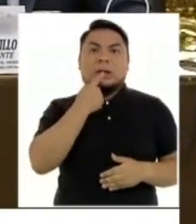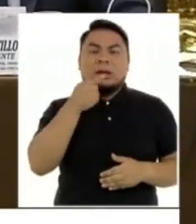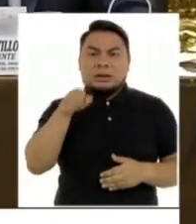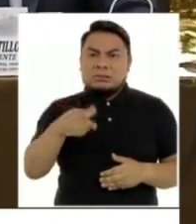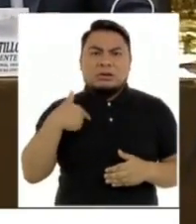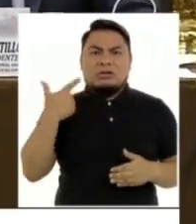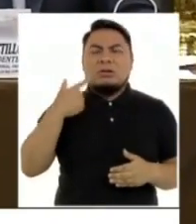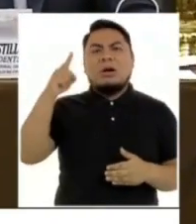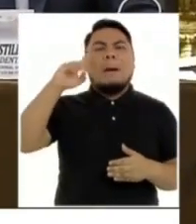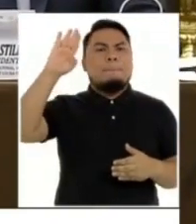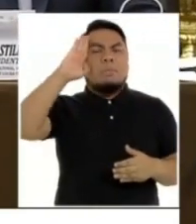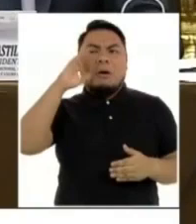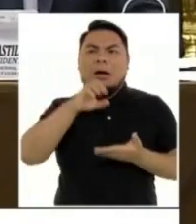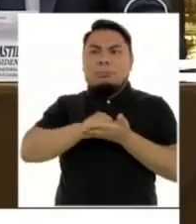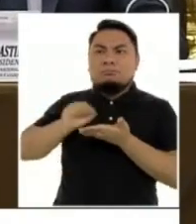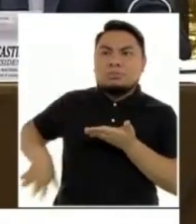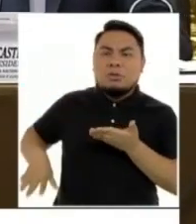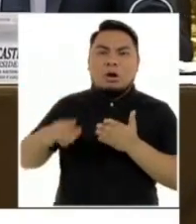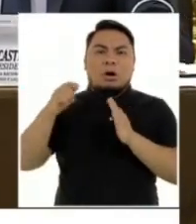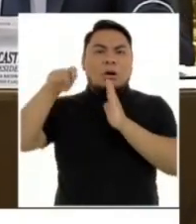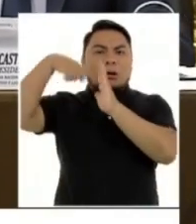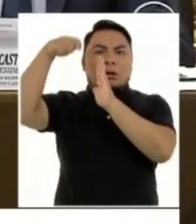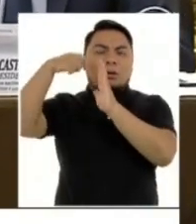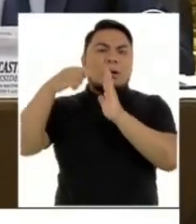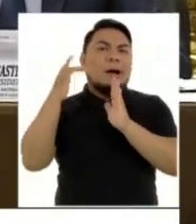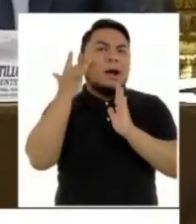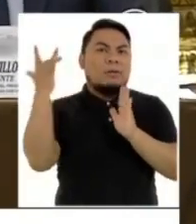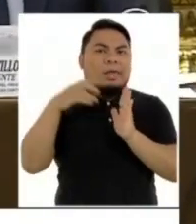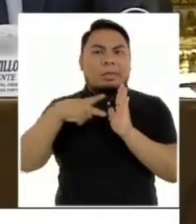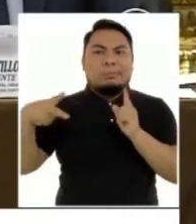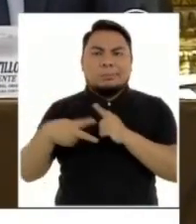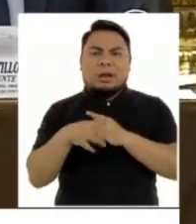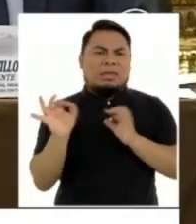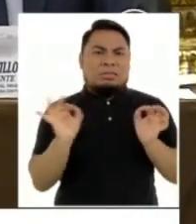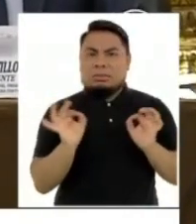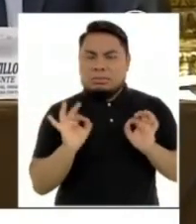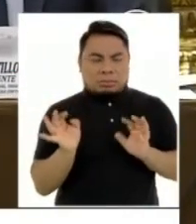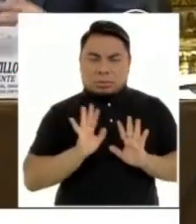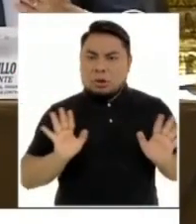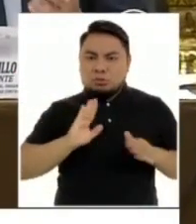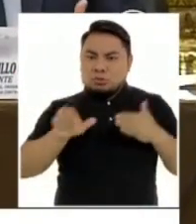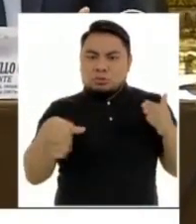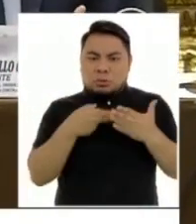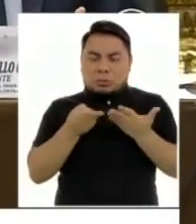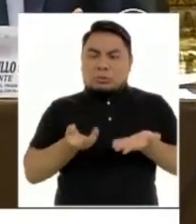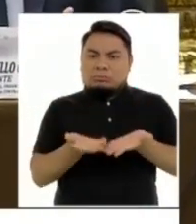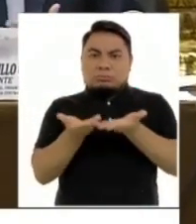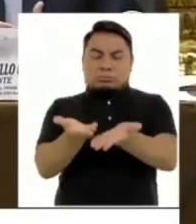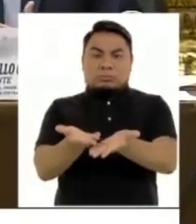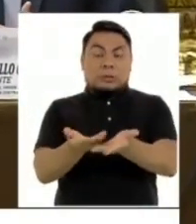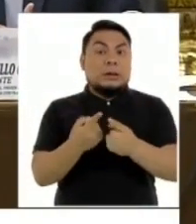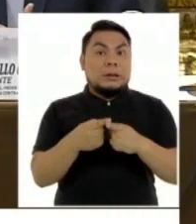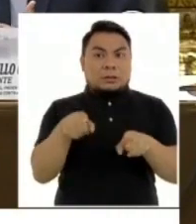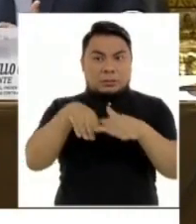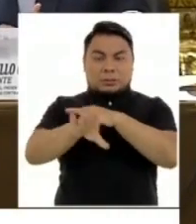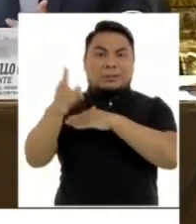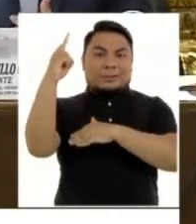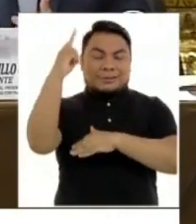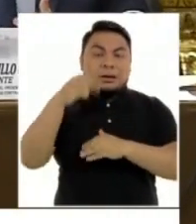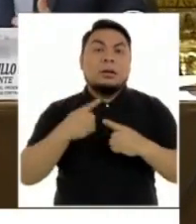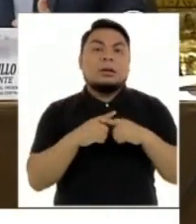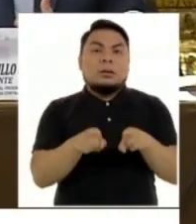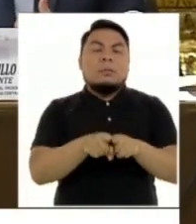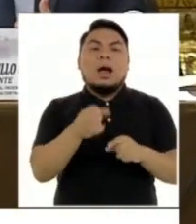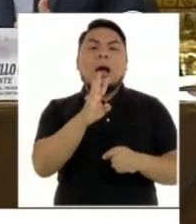ha manipulado ni un audio de la filmación que realizaron en la vivienda del ex mandatario, y también declaraciones de algunos